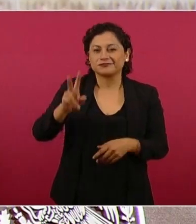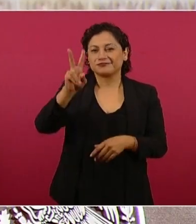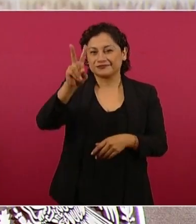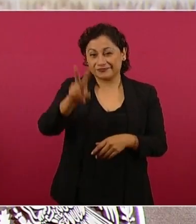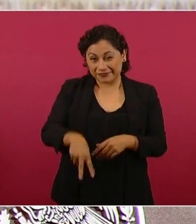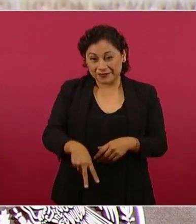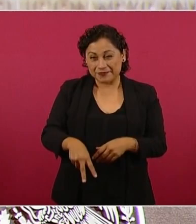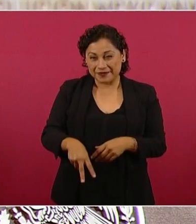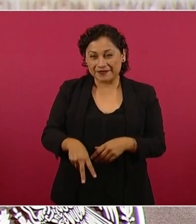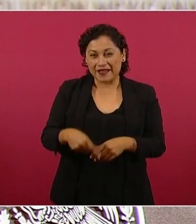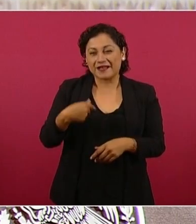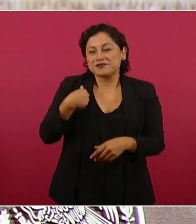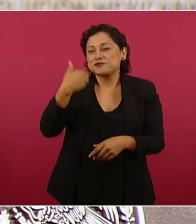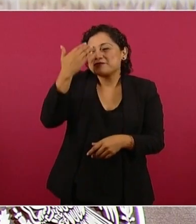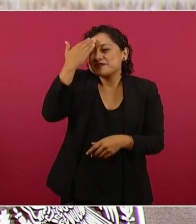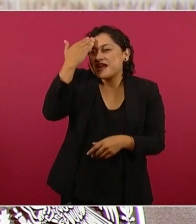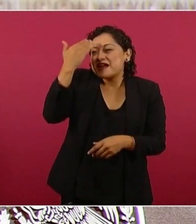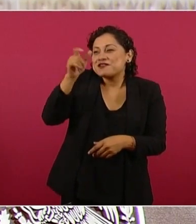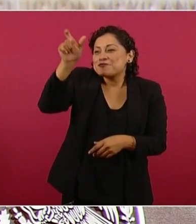predecibles.